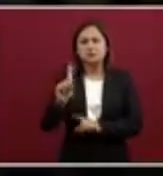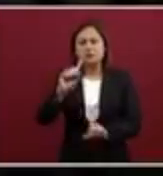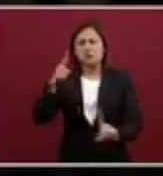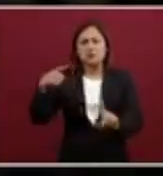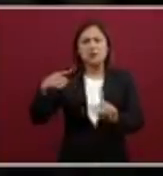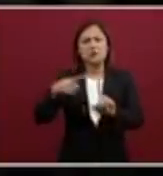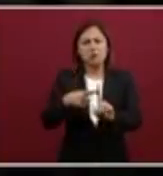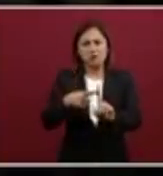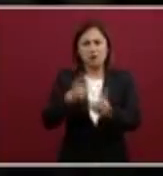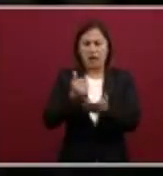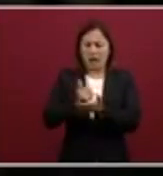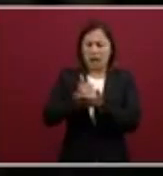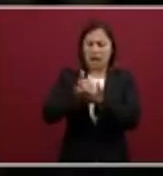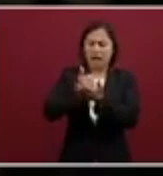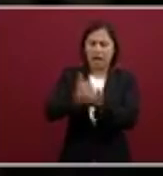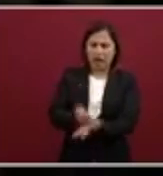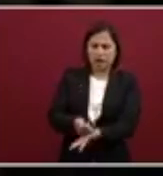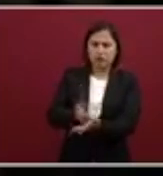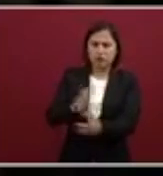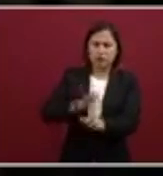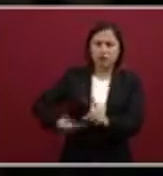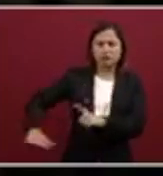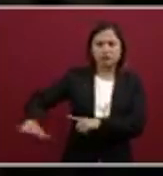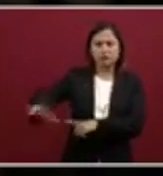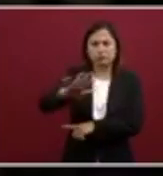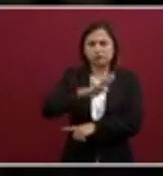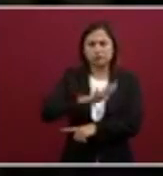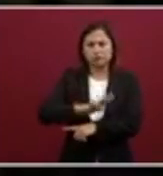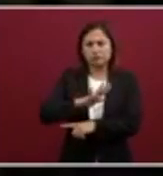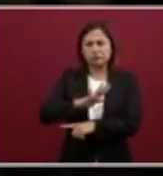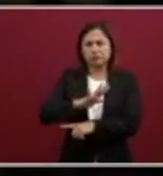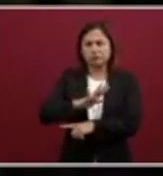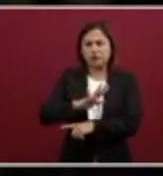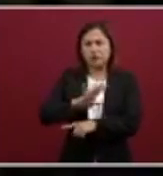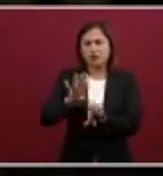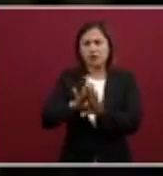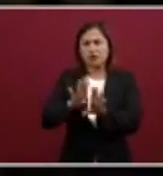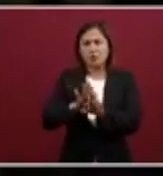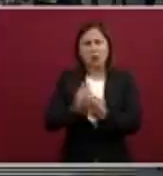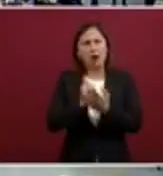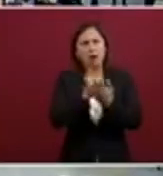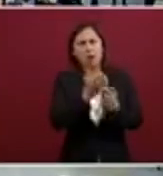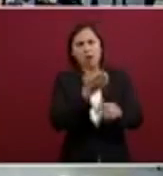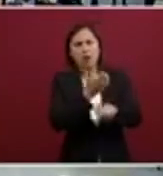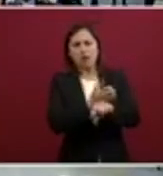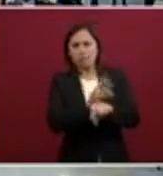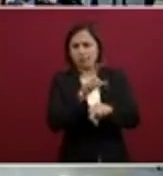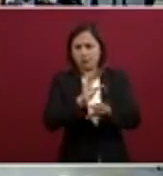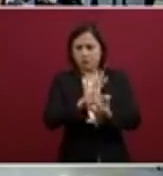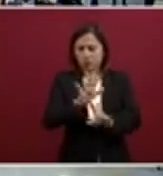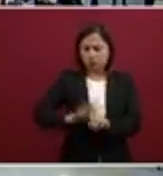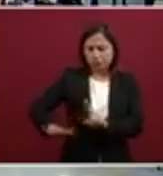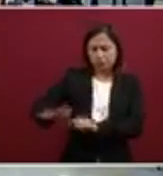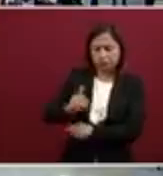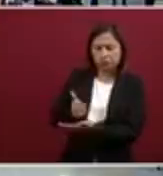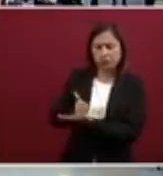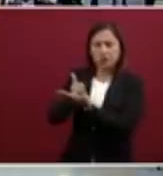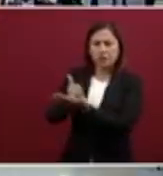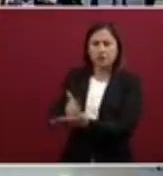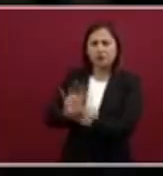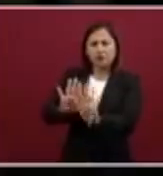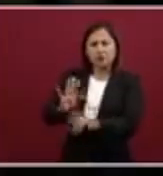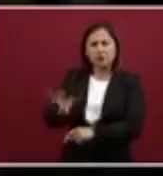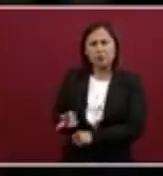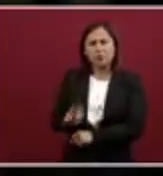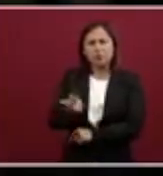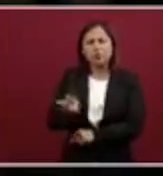de la región y no evitarle problemas a Estados Unidos, quisiera saber si tienen un estimado del porcentaje o la cantidad